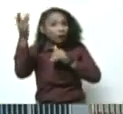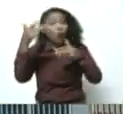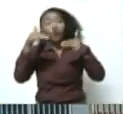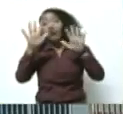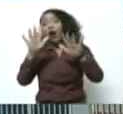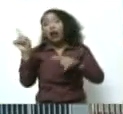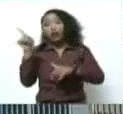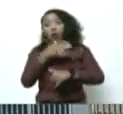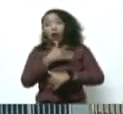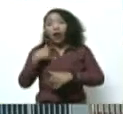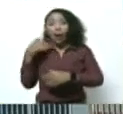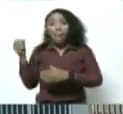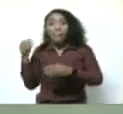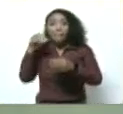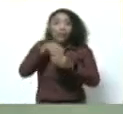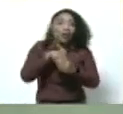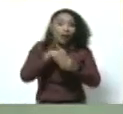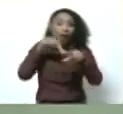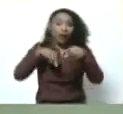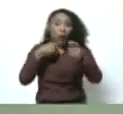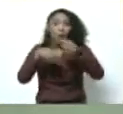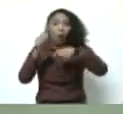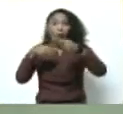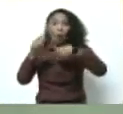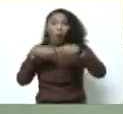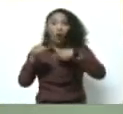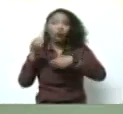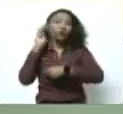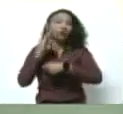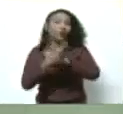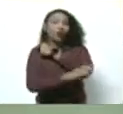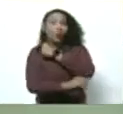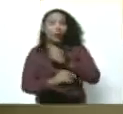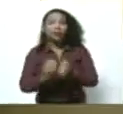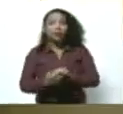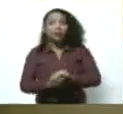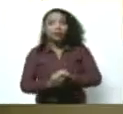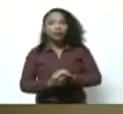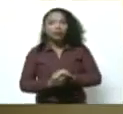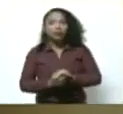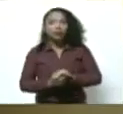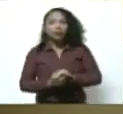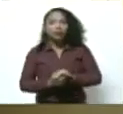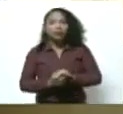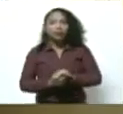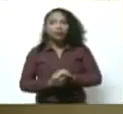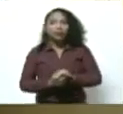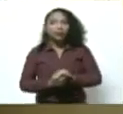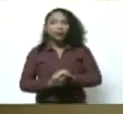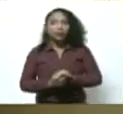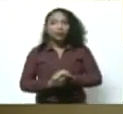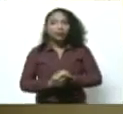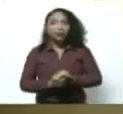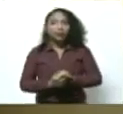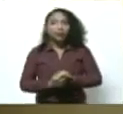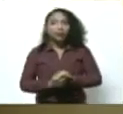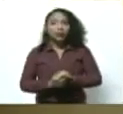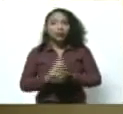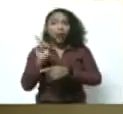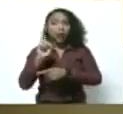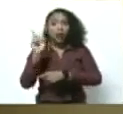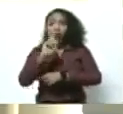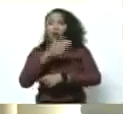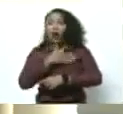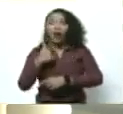cuales pretendían ingresar y comercializar irregularmente. Esto sin cumplir con